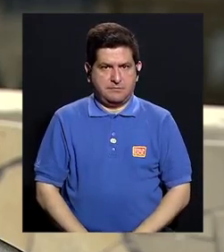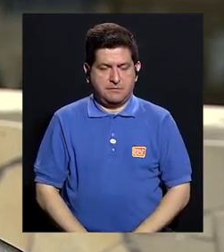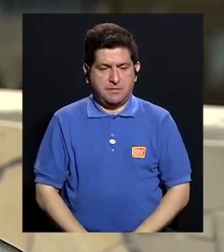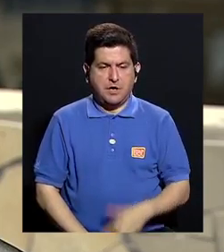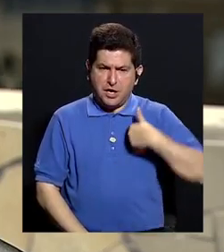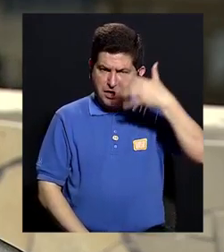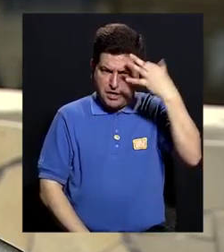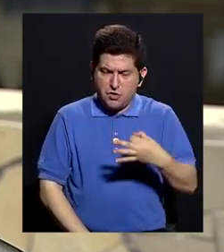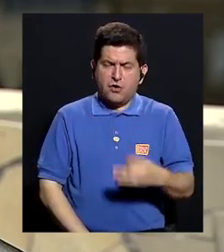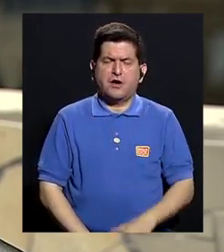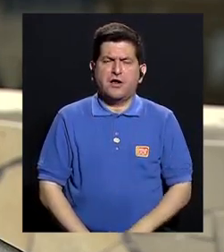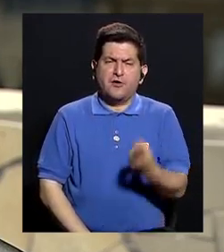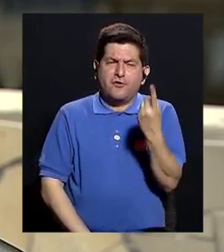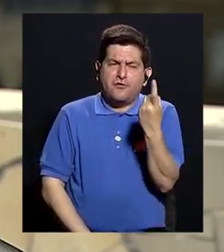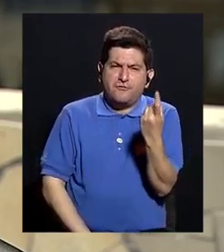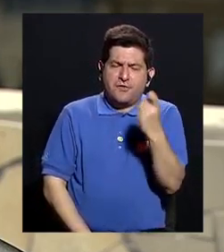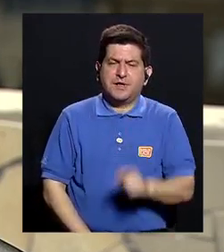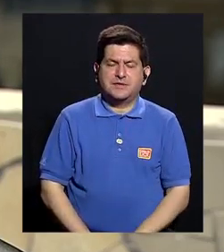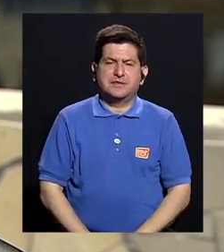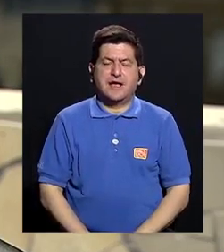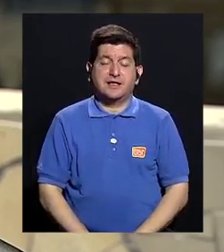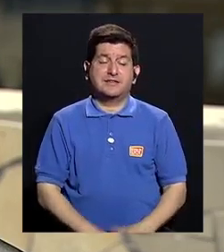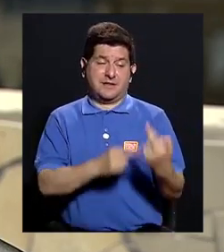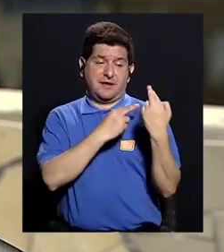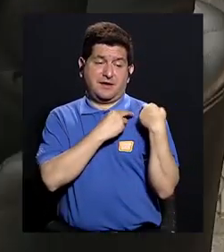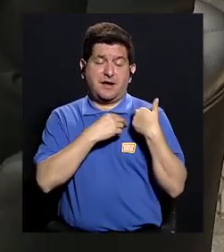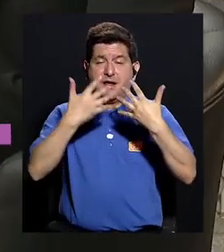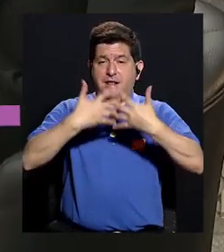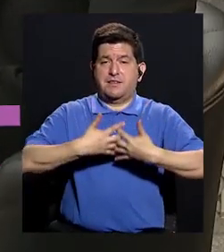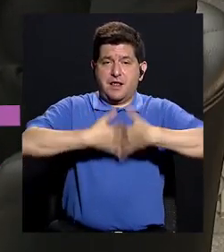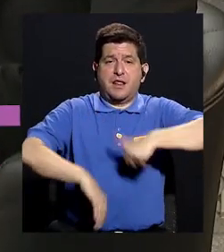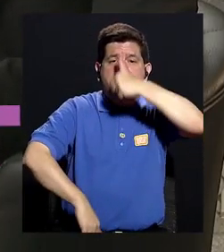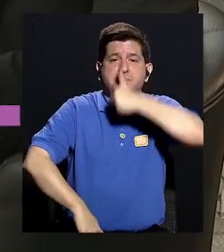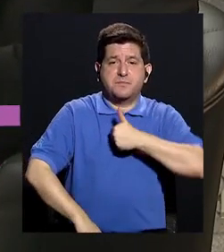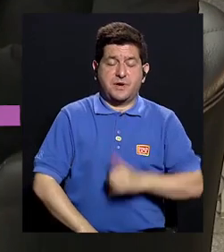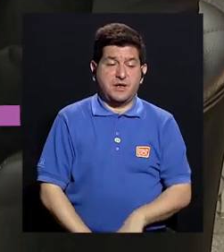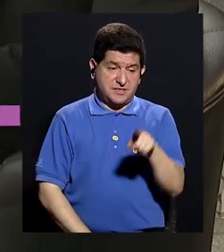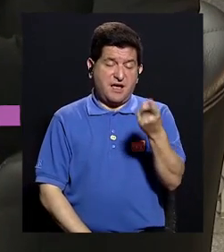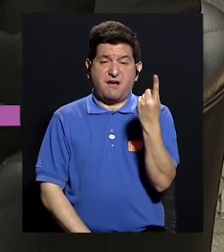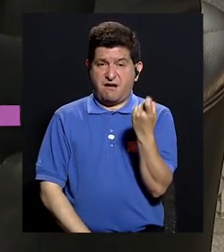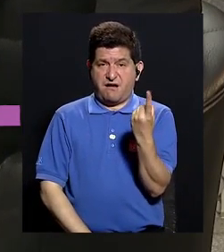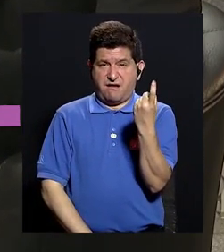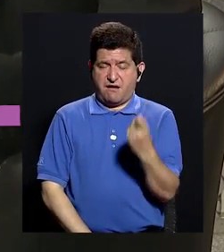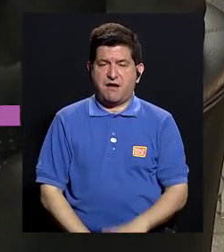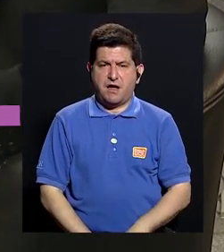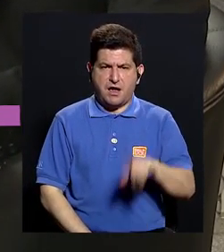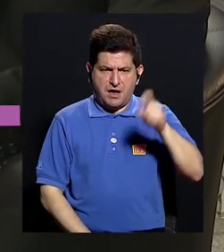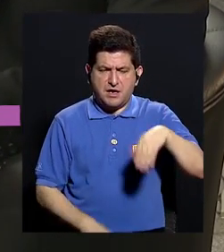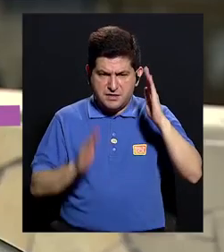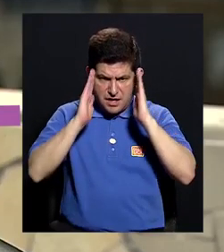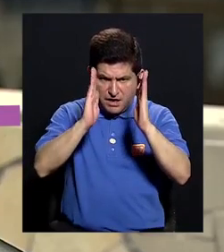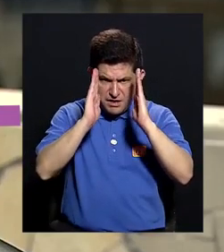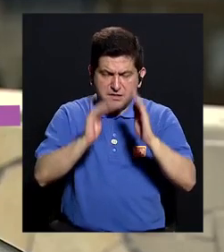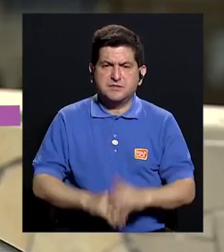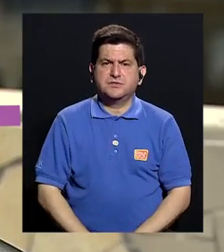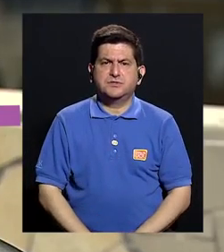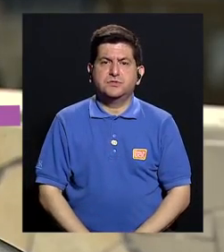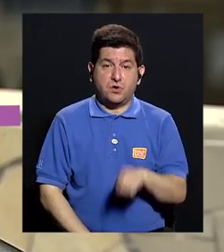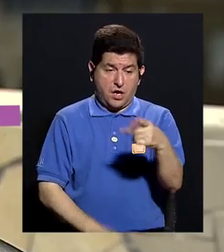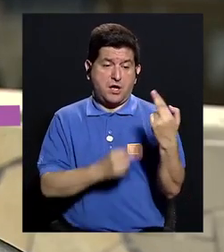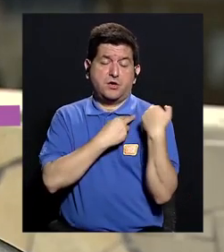ese sentido yo creo que otra deuda es la corresponsabilidad de la empresa privada también ahí hay una deuda necesitamos entrarles más para que en un